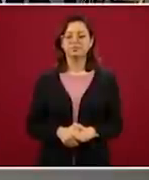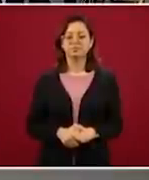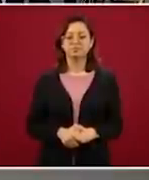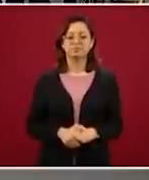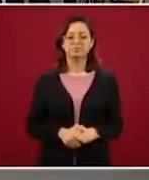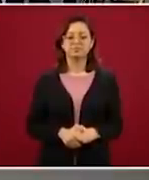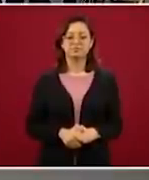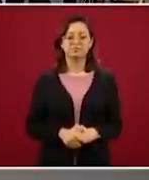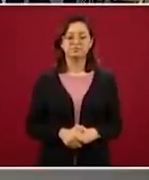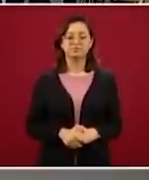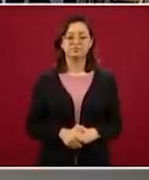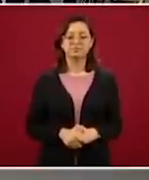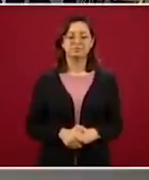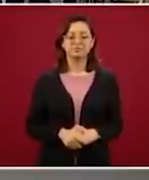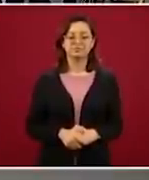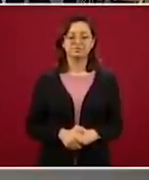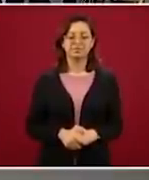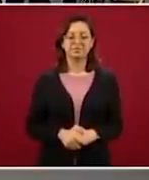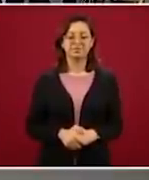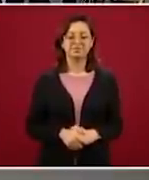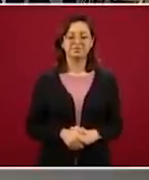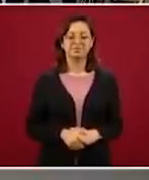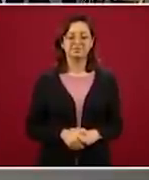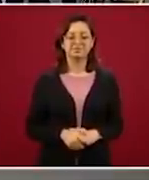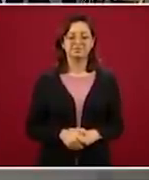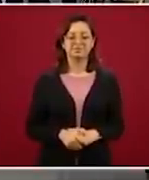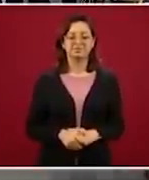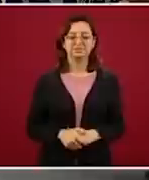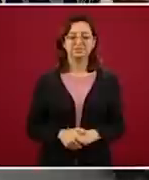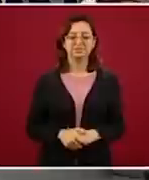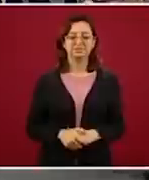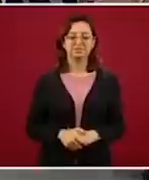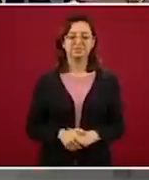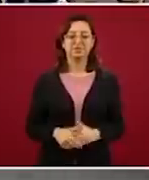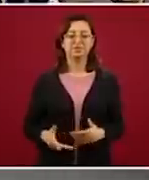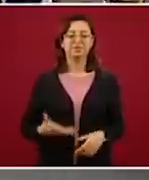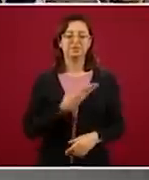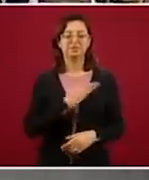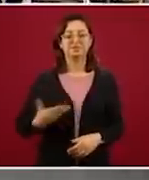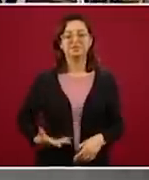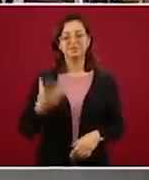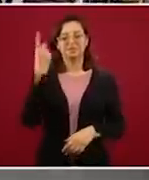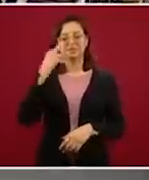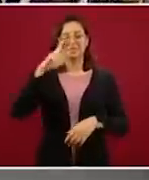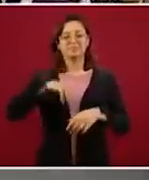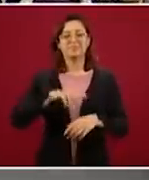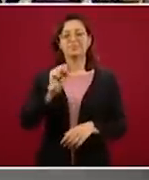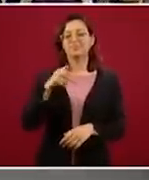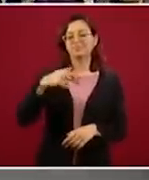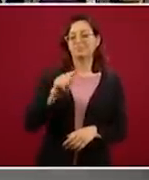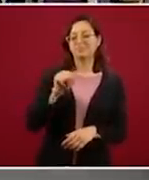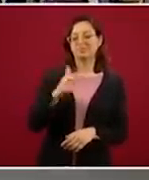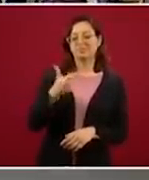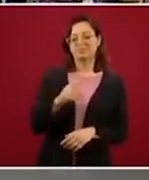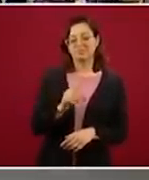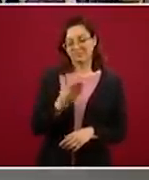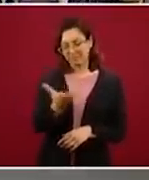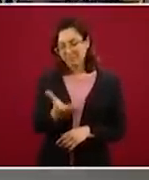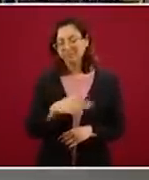Se quedó él. Muy buenos días, presidente y director Santiago Nieto. Ramón Flores, corresponsal de Contrapeso